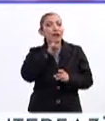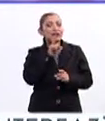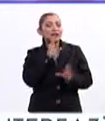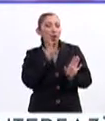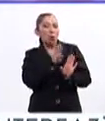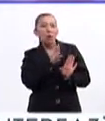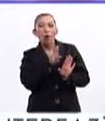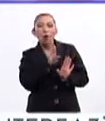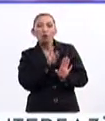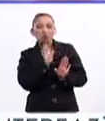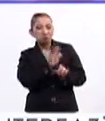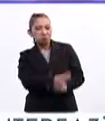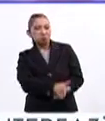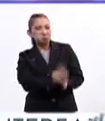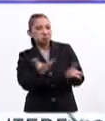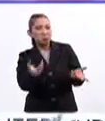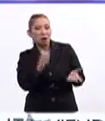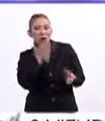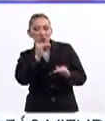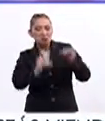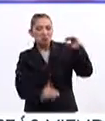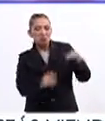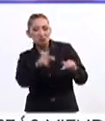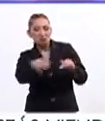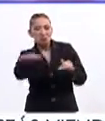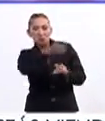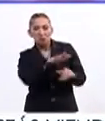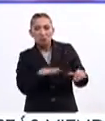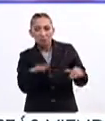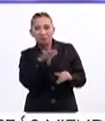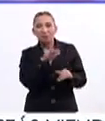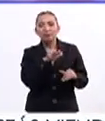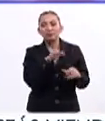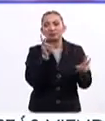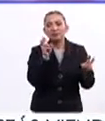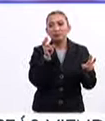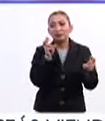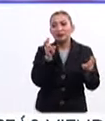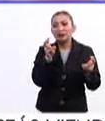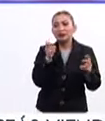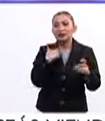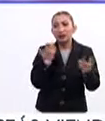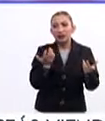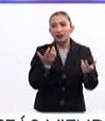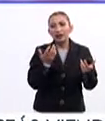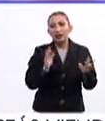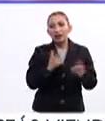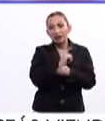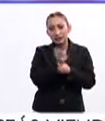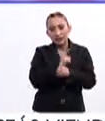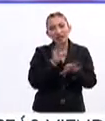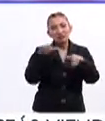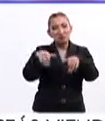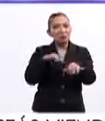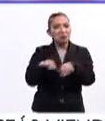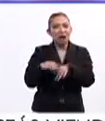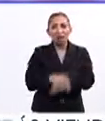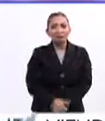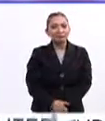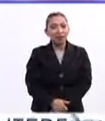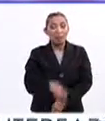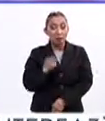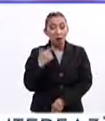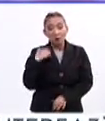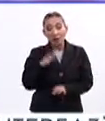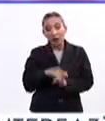estaban creo que en gran desventaja dentro de lo que es la cuestión de las carreras espaciales en general, pero